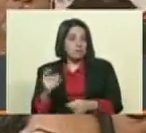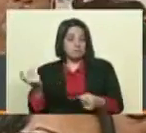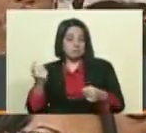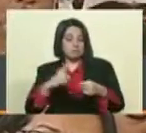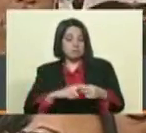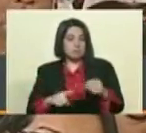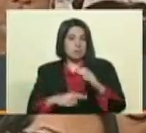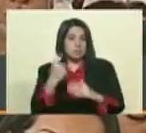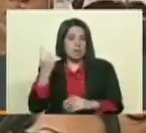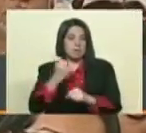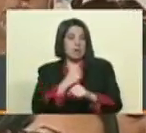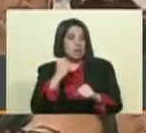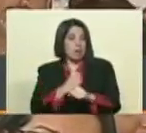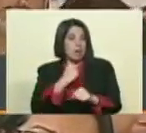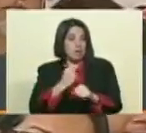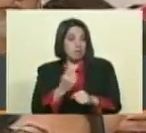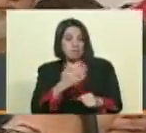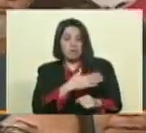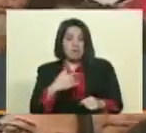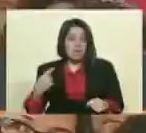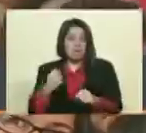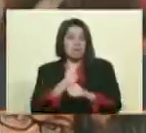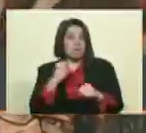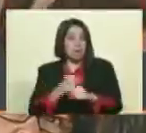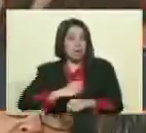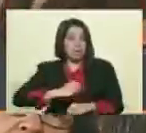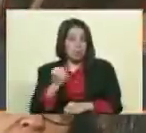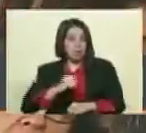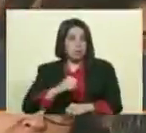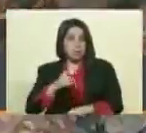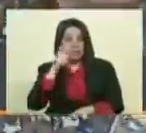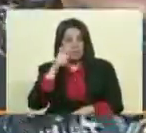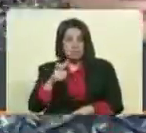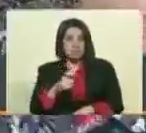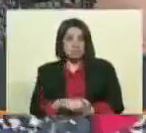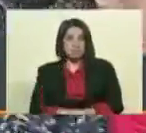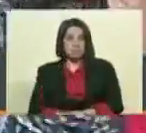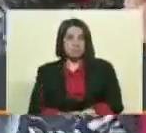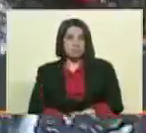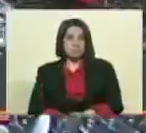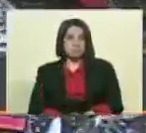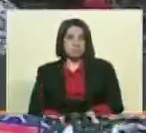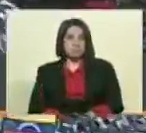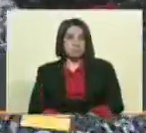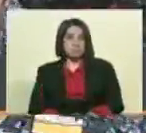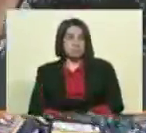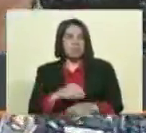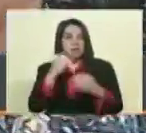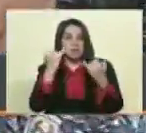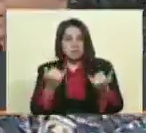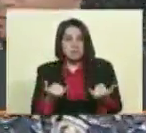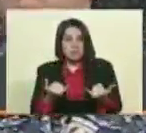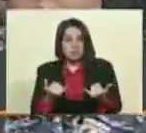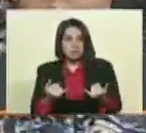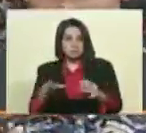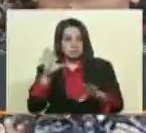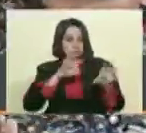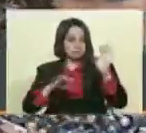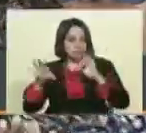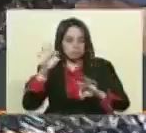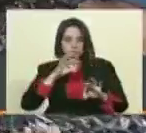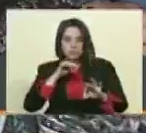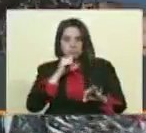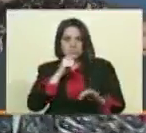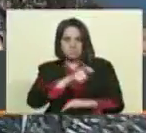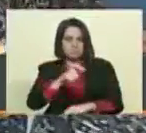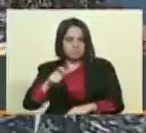desean ingresar a los cuerpos de seguridad. Qué buena noticia, vale. Ya estamos haciendo la selección.